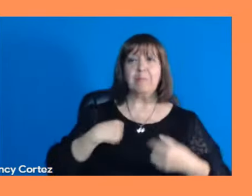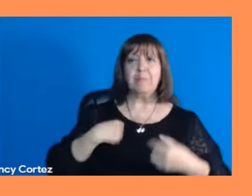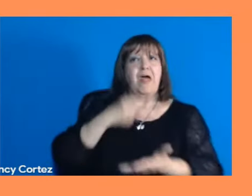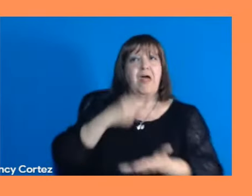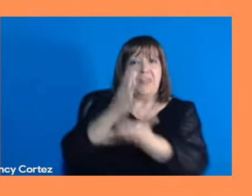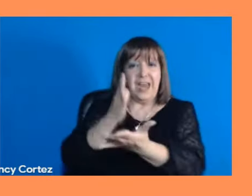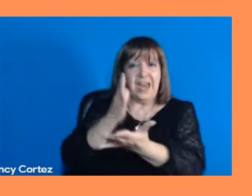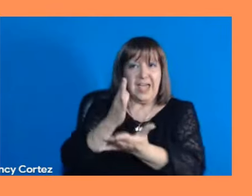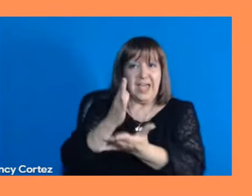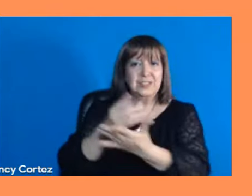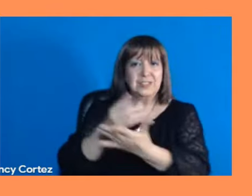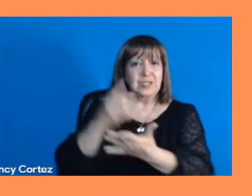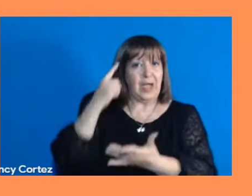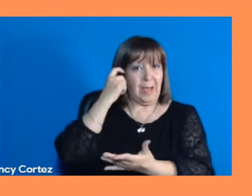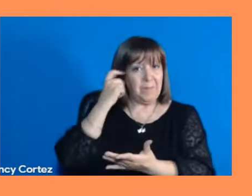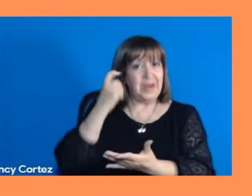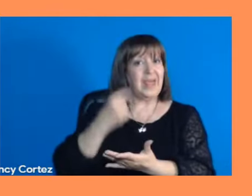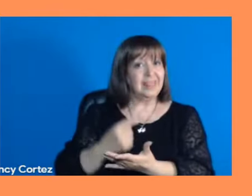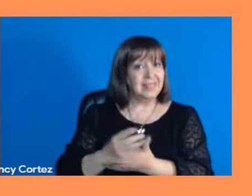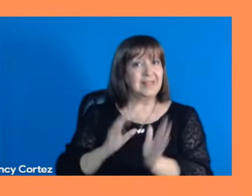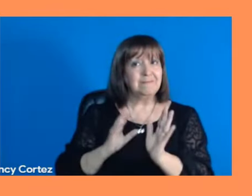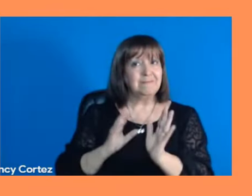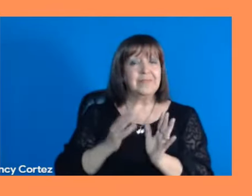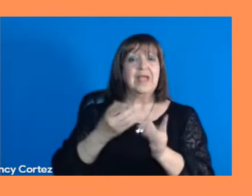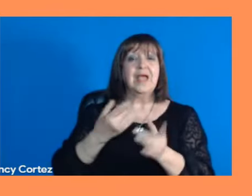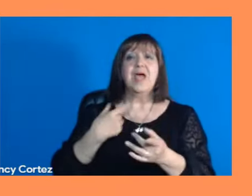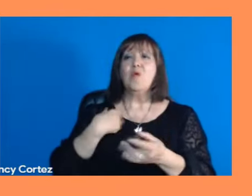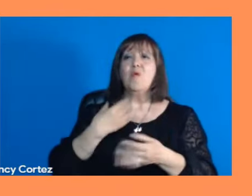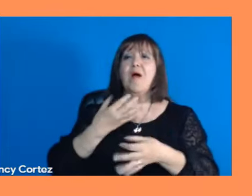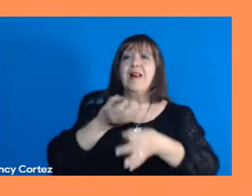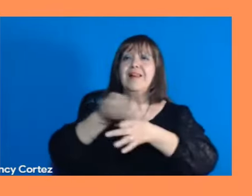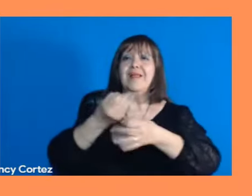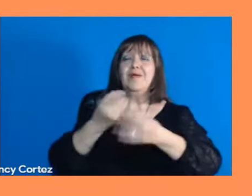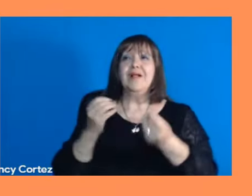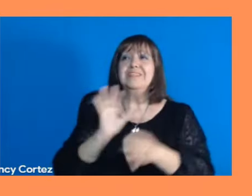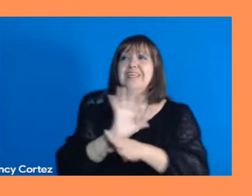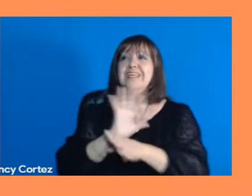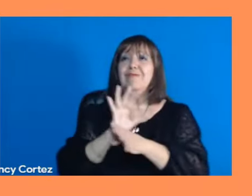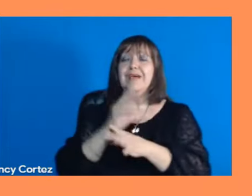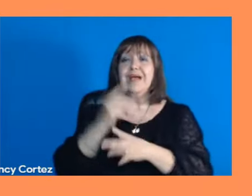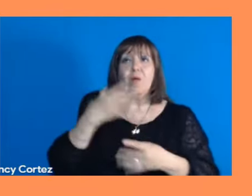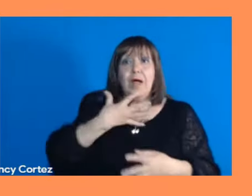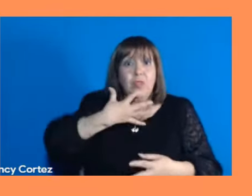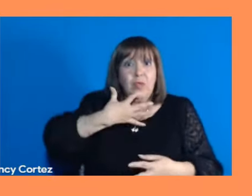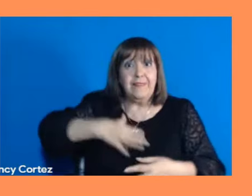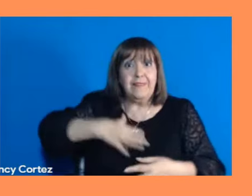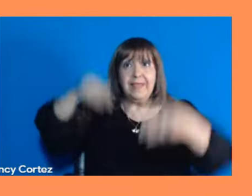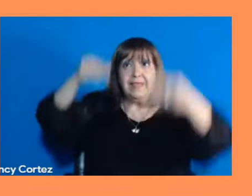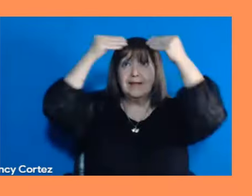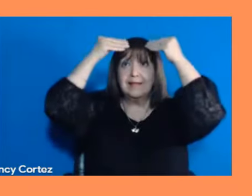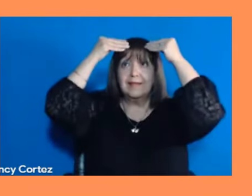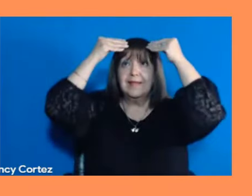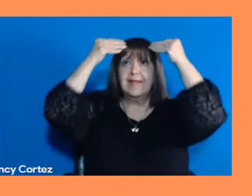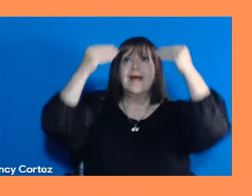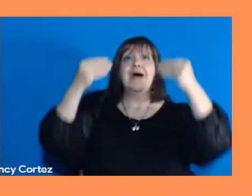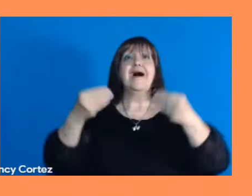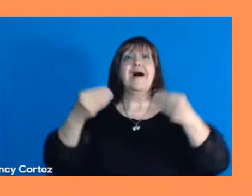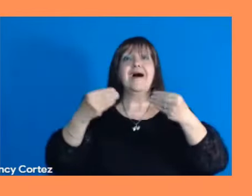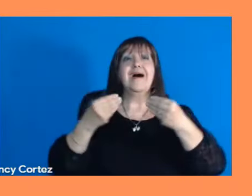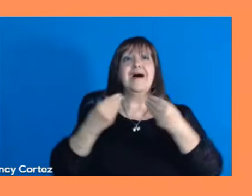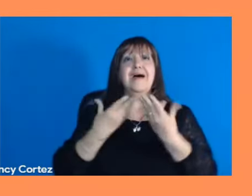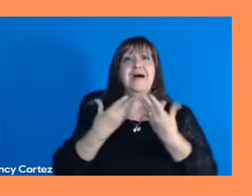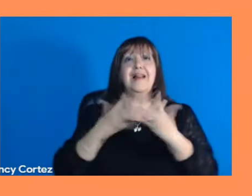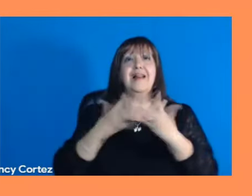educación emancipadora que empodera a docentes y estudiantes y les permite ejercer